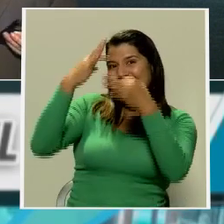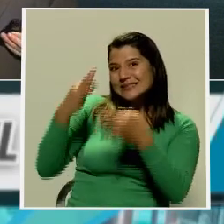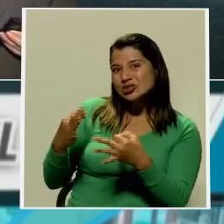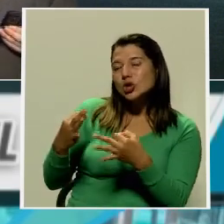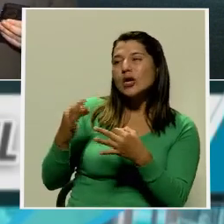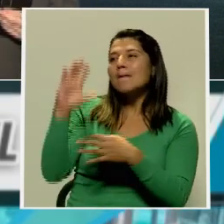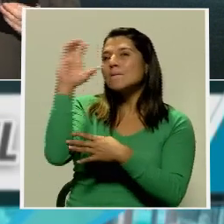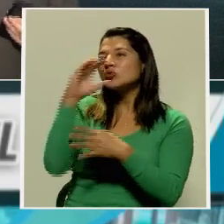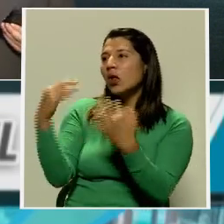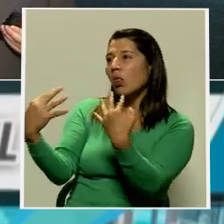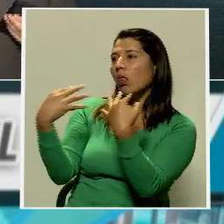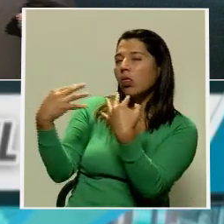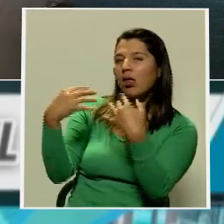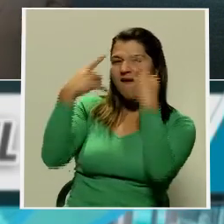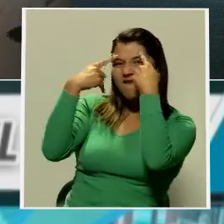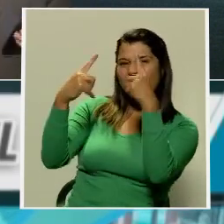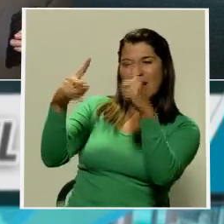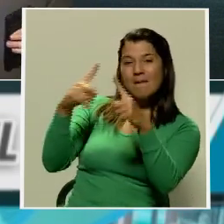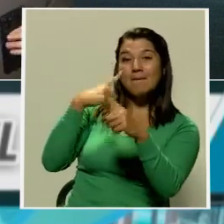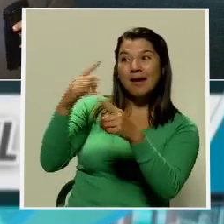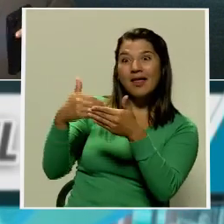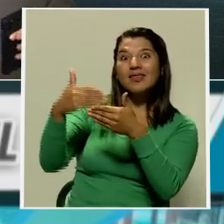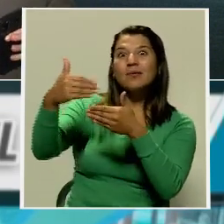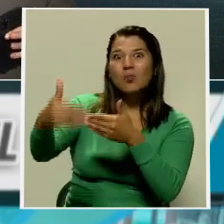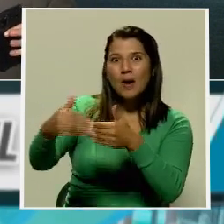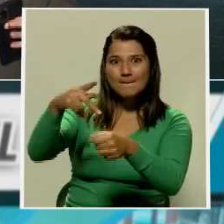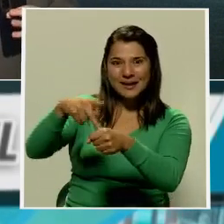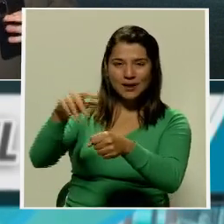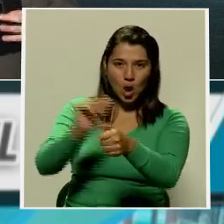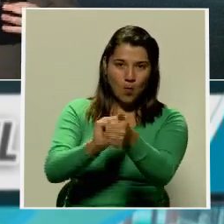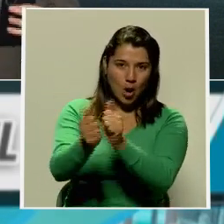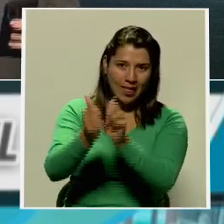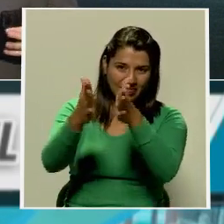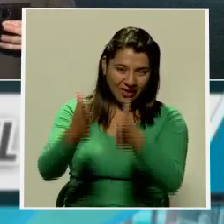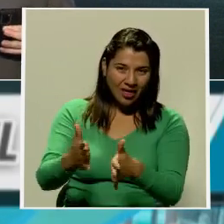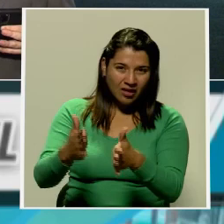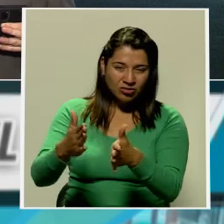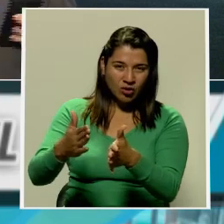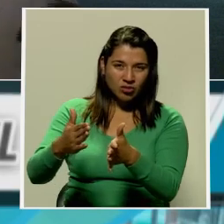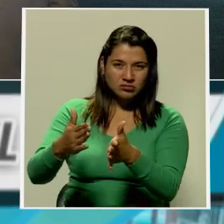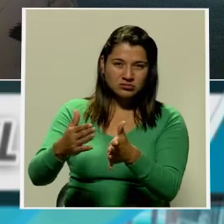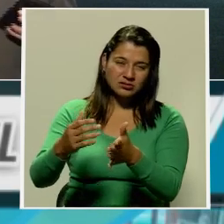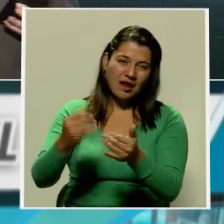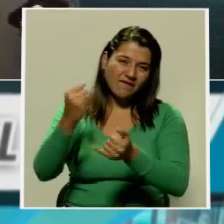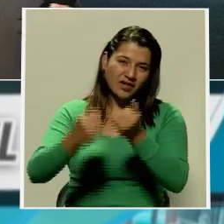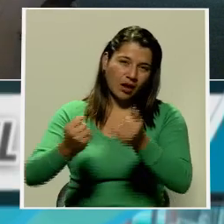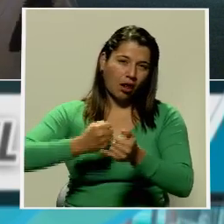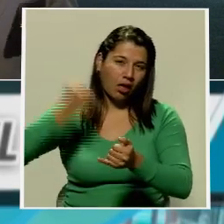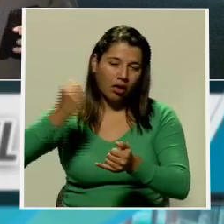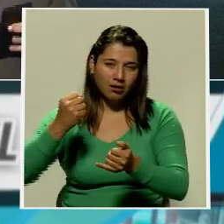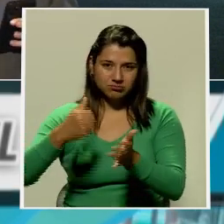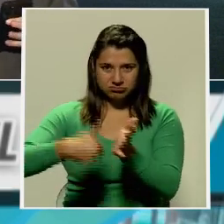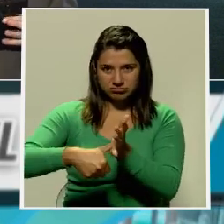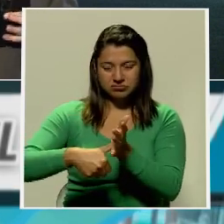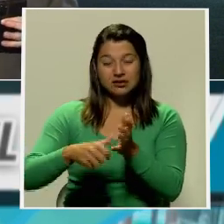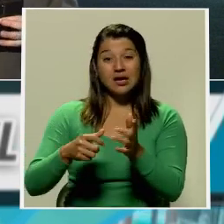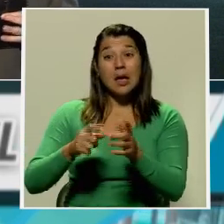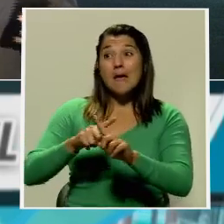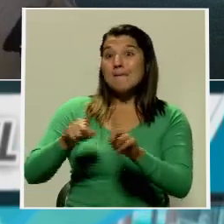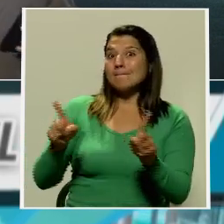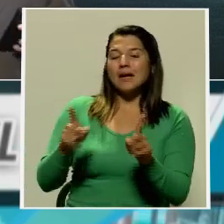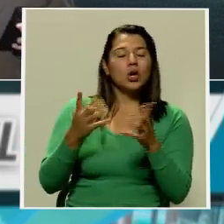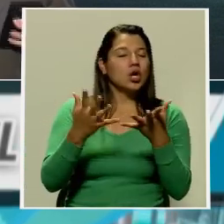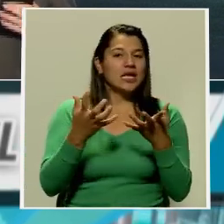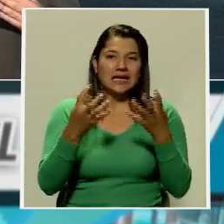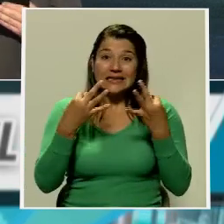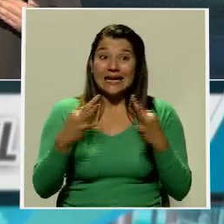don Luis Fernando Chacón que eso no será la prioridad de Liberación, por lo menos en este tema, y que ellos pues van a tratar de apoyar en